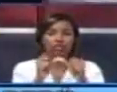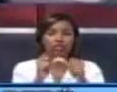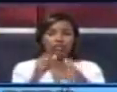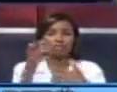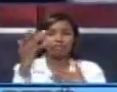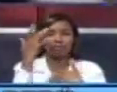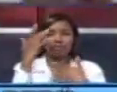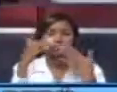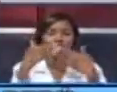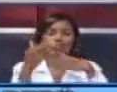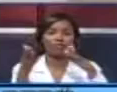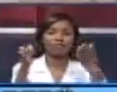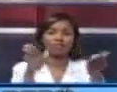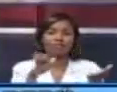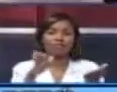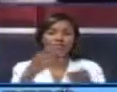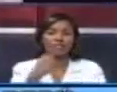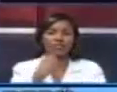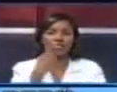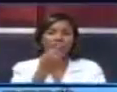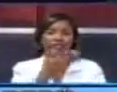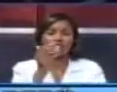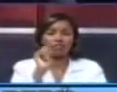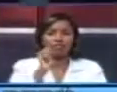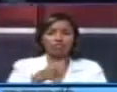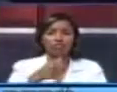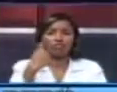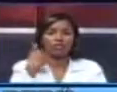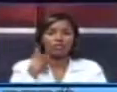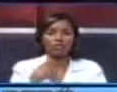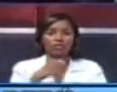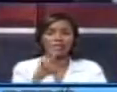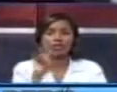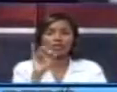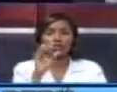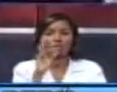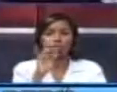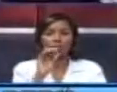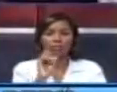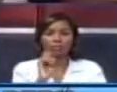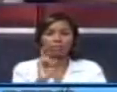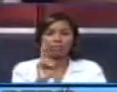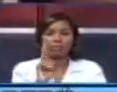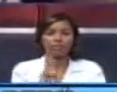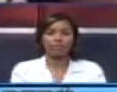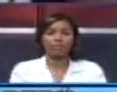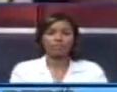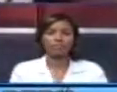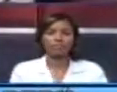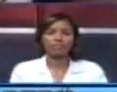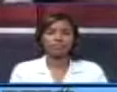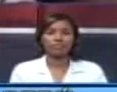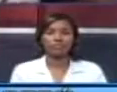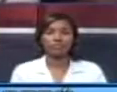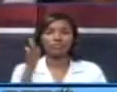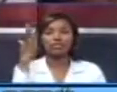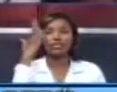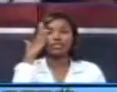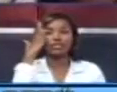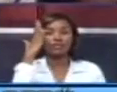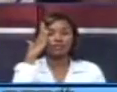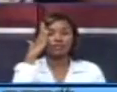a la hora de la defunción. Escuchemos las declaraciones del abogado Víctor Martínez. Tenían conocimiento